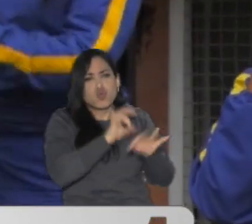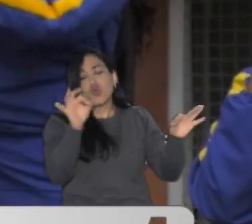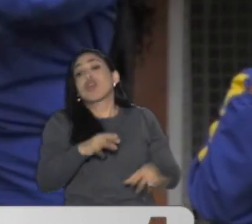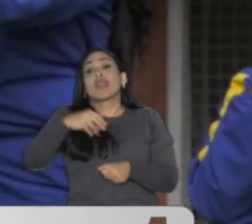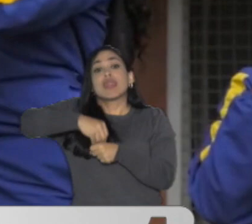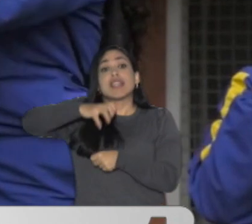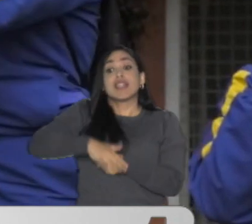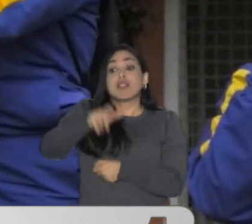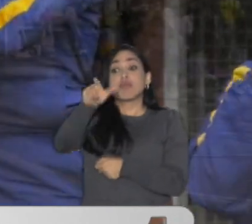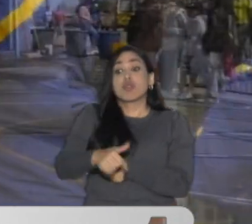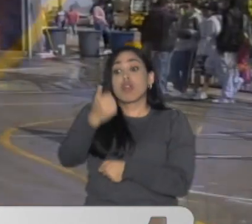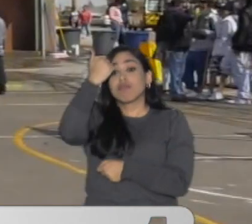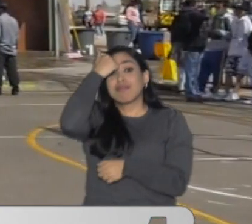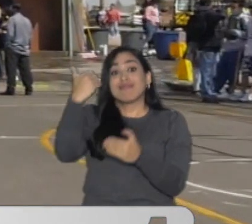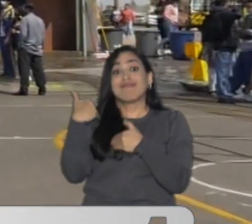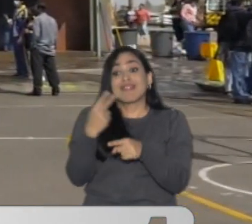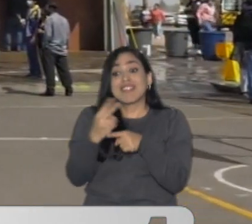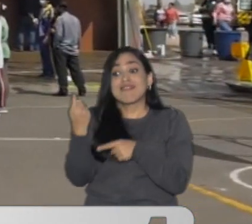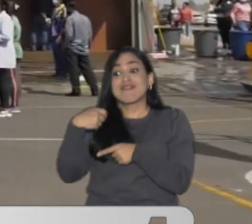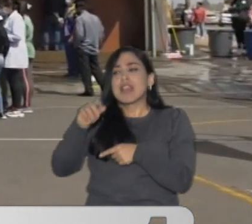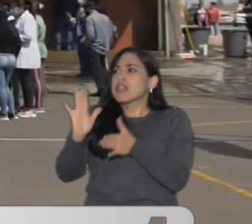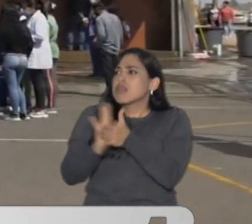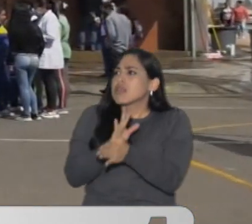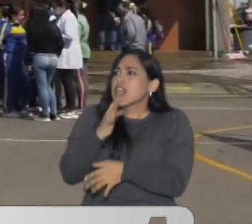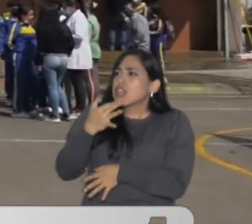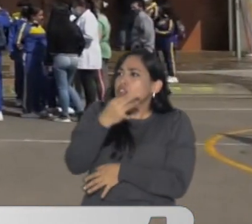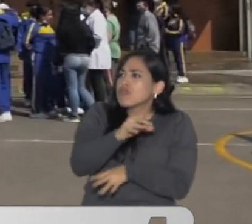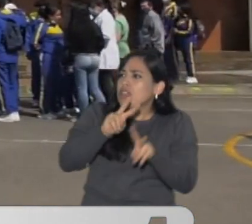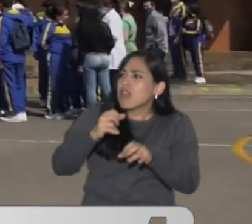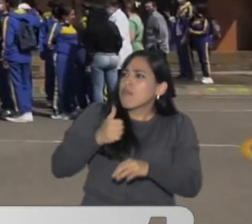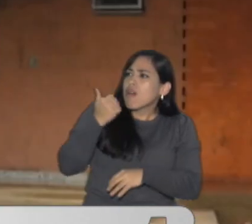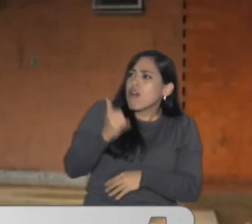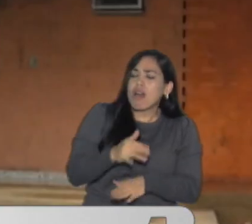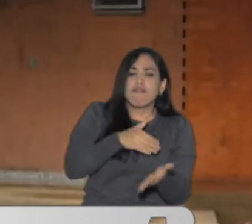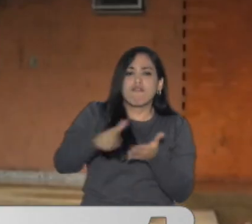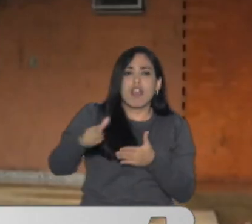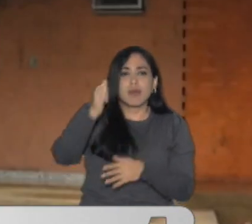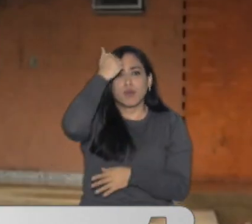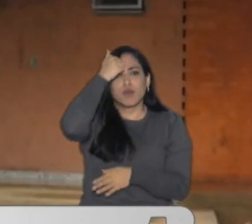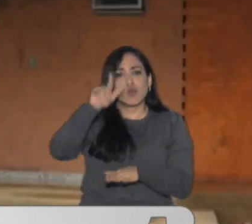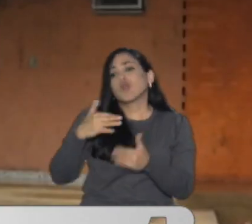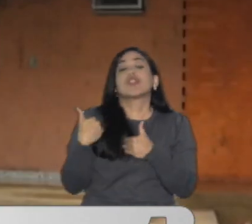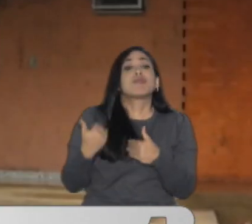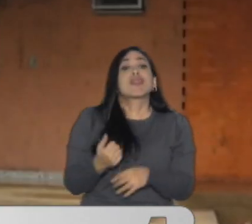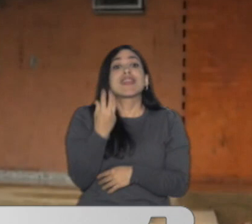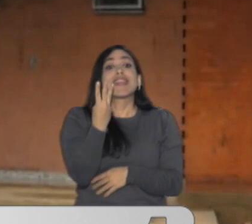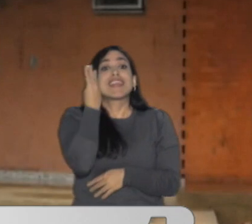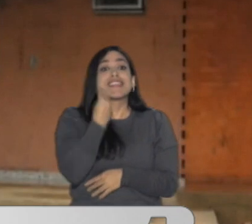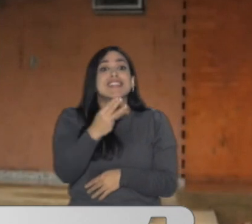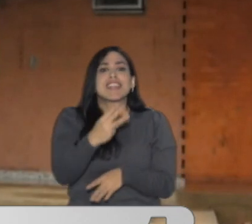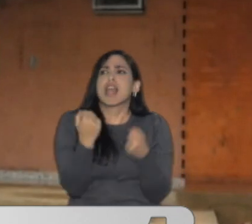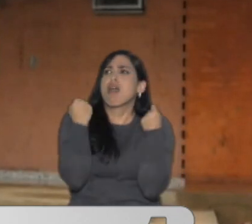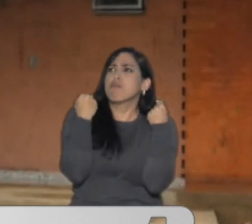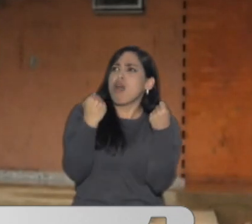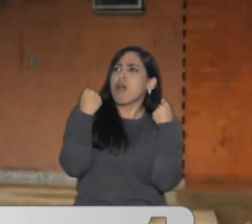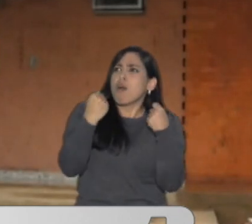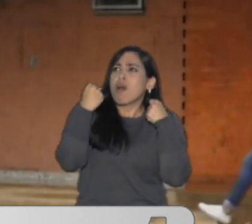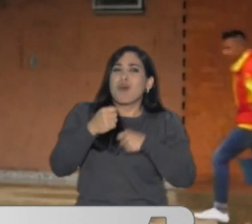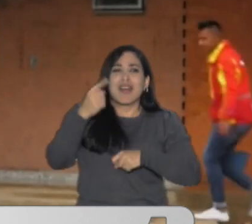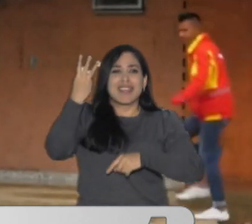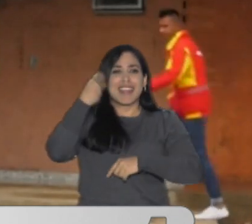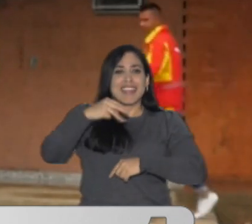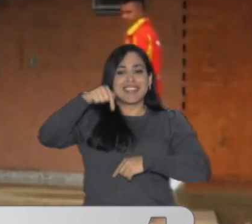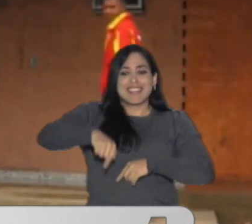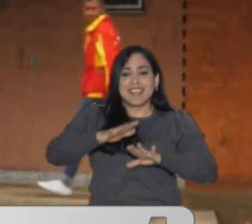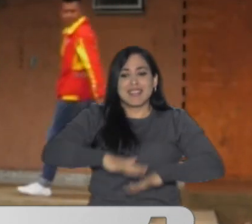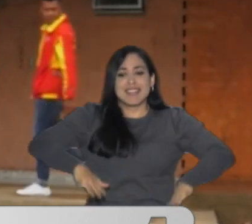distrito retiró al profesor el viernes pasado tras conocer la denuncia. Ya son 3 días de protesta que se cumplen